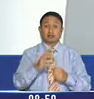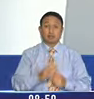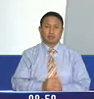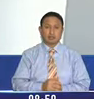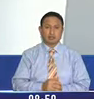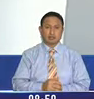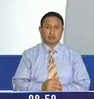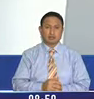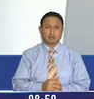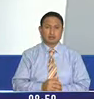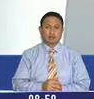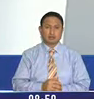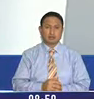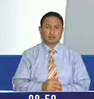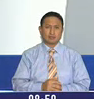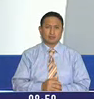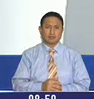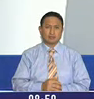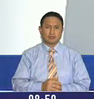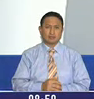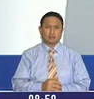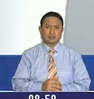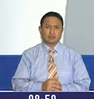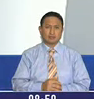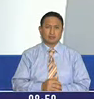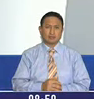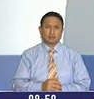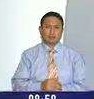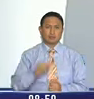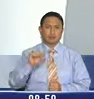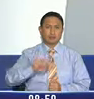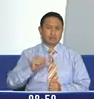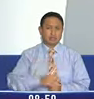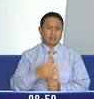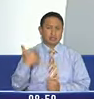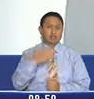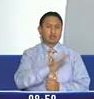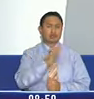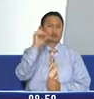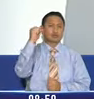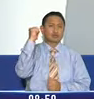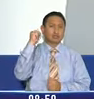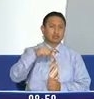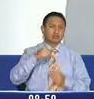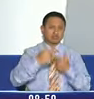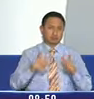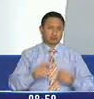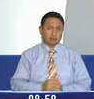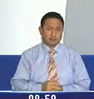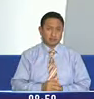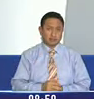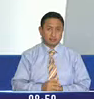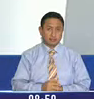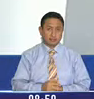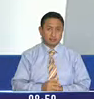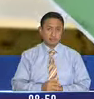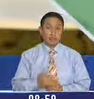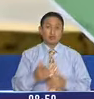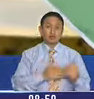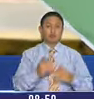la posibilidad y la garantía de los derechos en plena libertad, más allá de cualquier